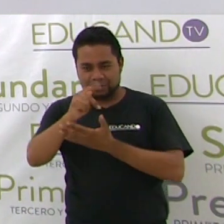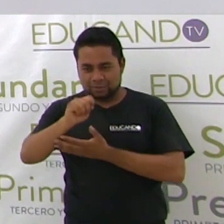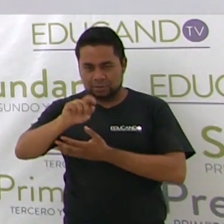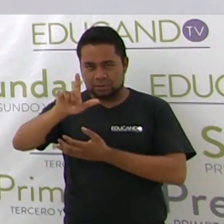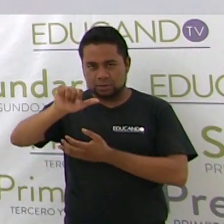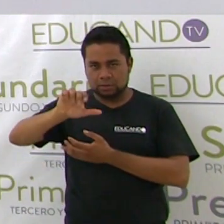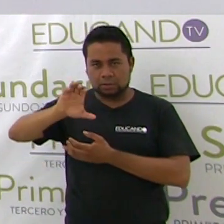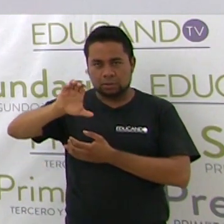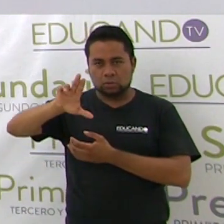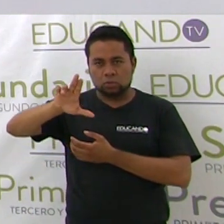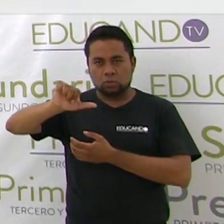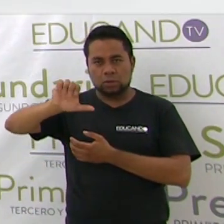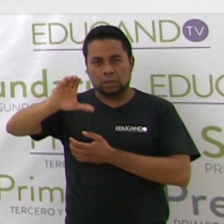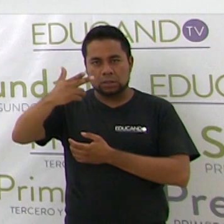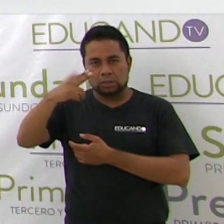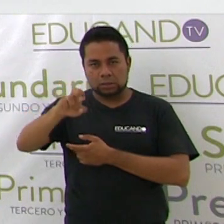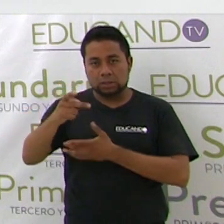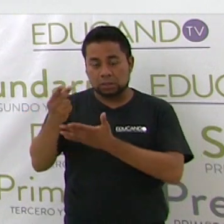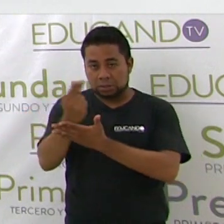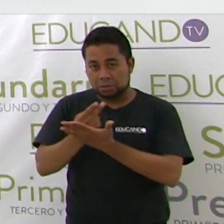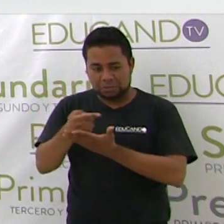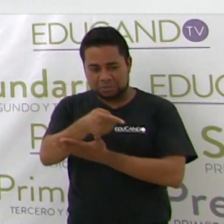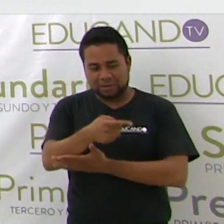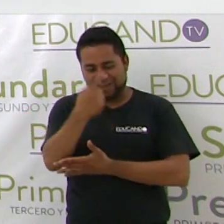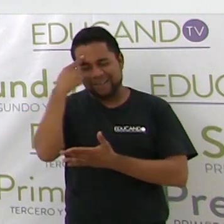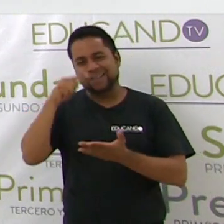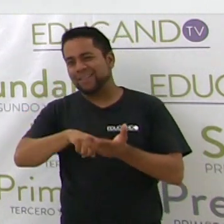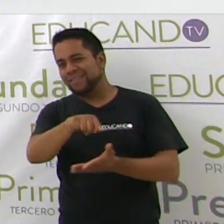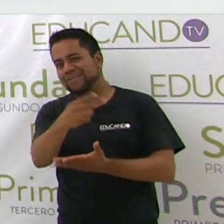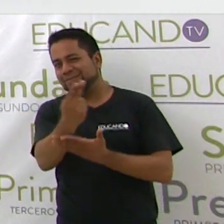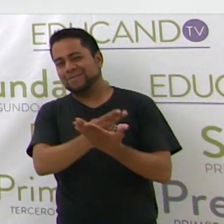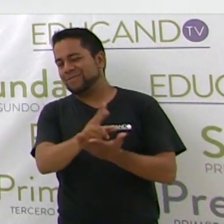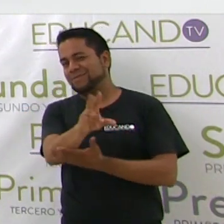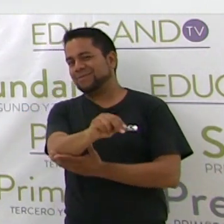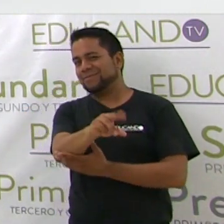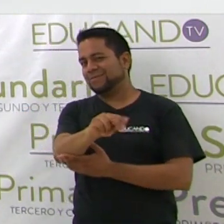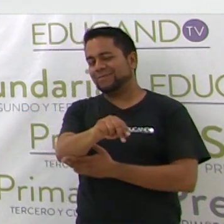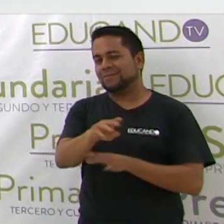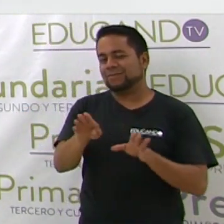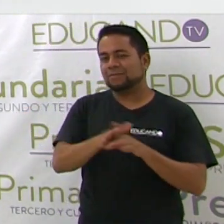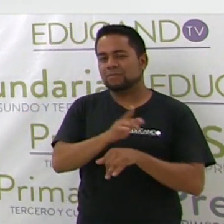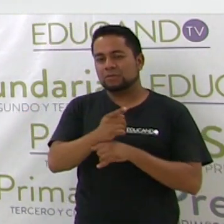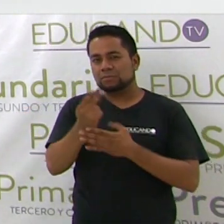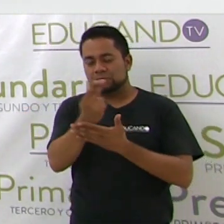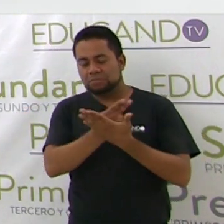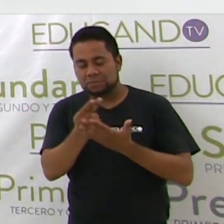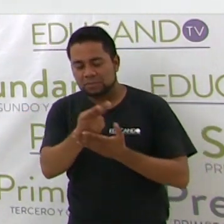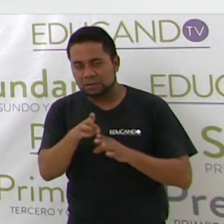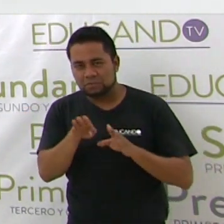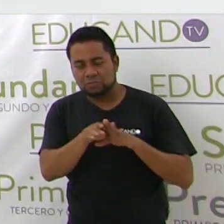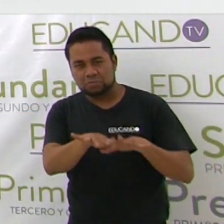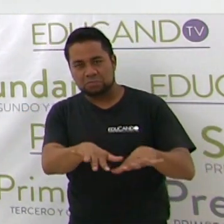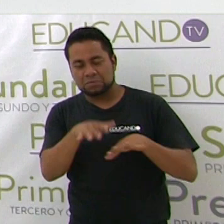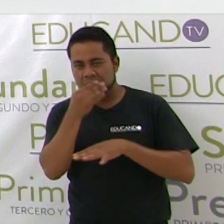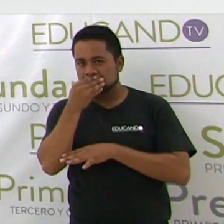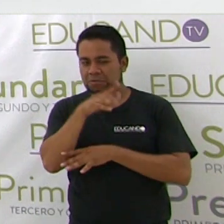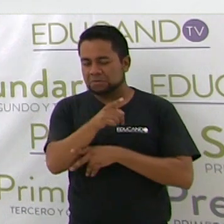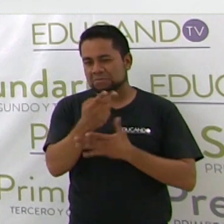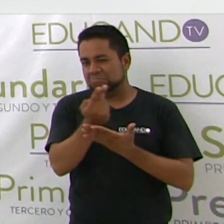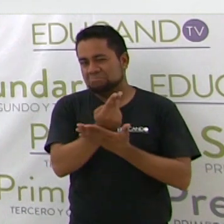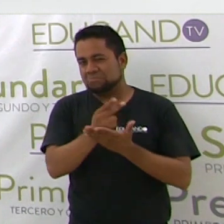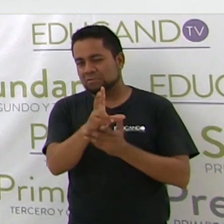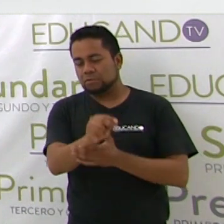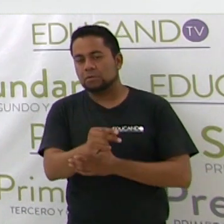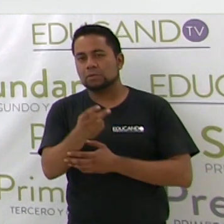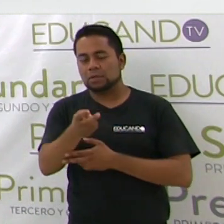que la maestra no le creyó que ella haya sido la que dibujó este tlacuache porque el dibujo estaba muy bonito. Entonces ahí